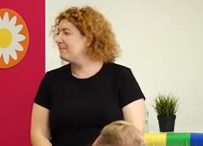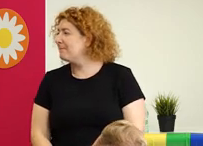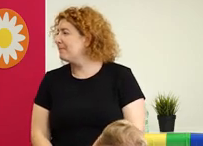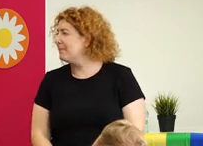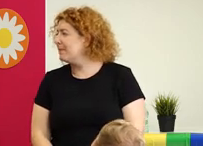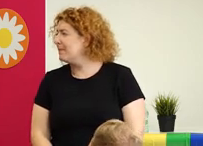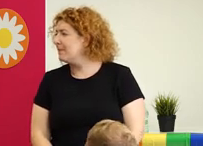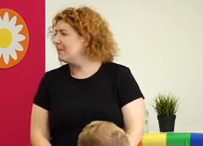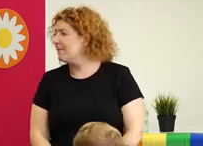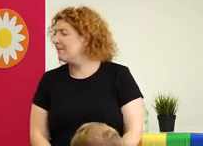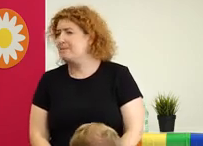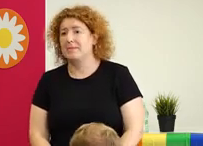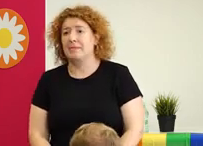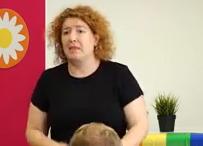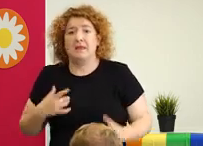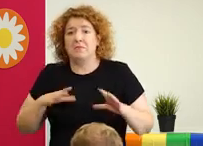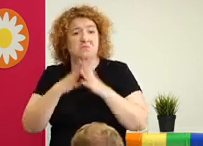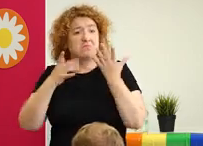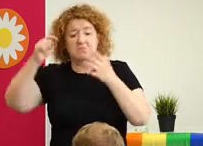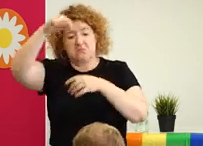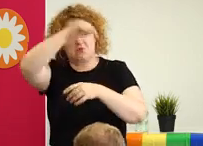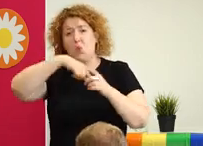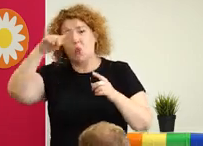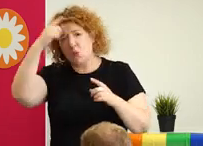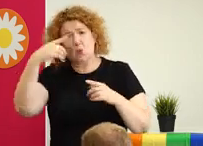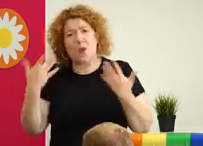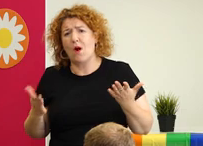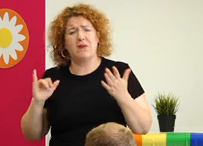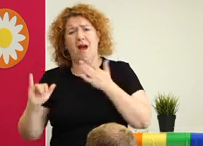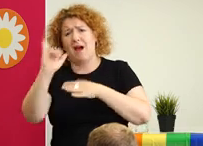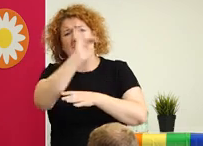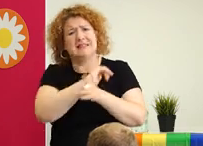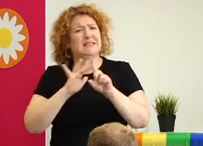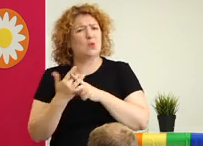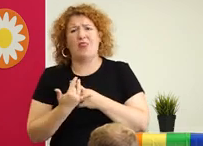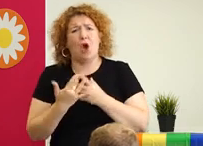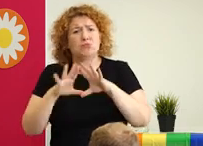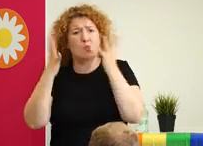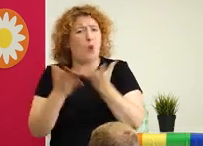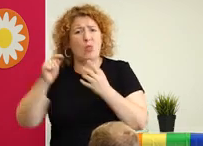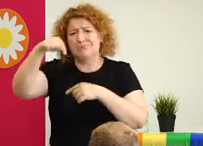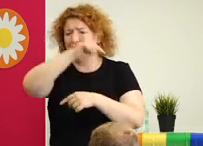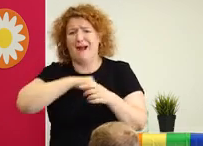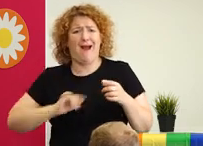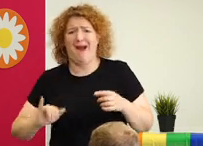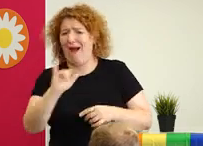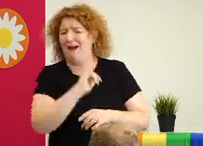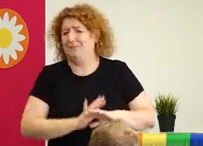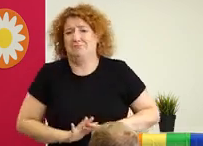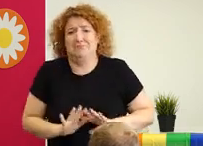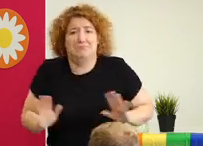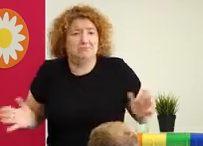Hemos existido en todos los tiempos, en cualquier cultura y en cualquier situación geográfica. Por lo